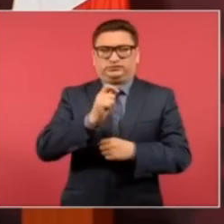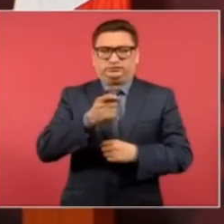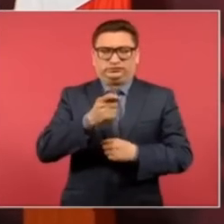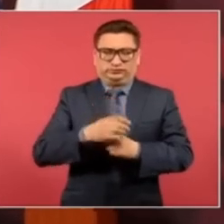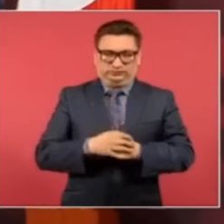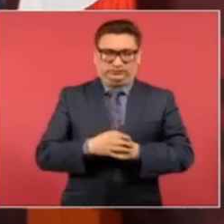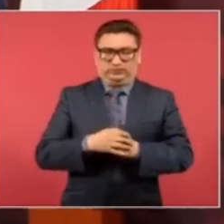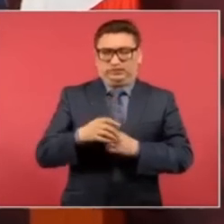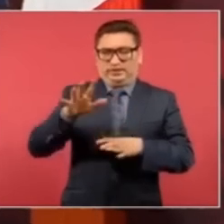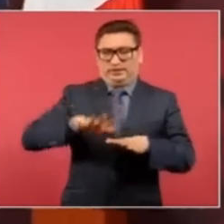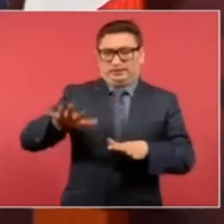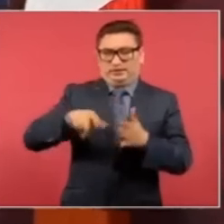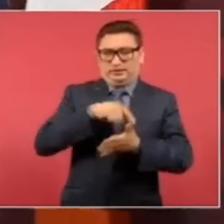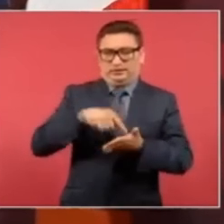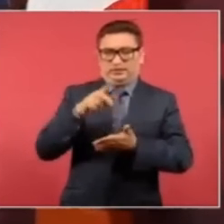en el Papaloapan,